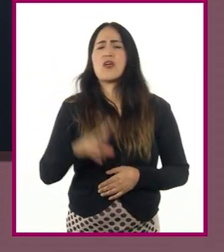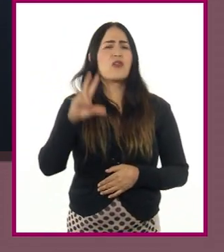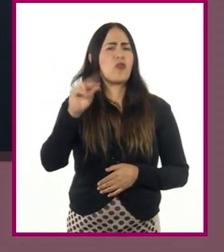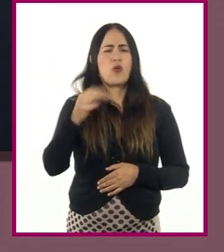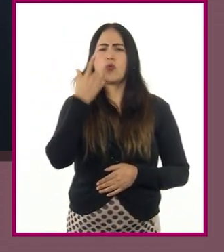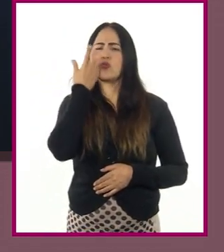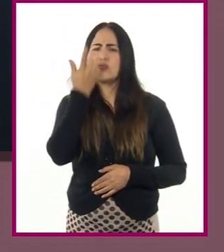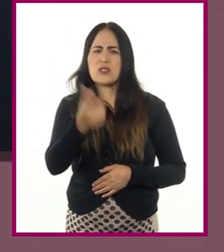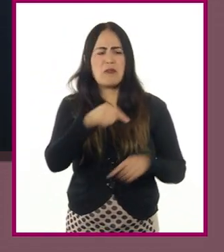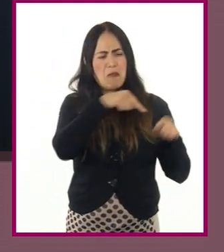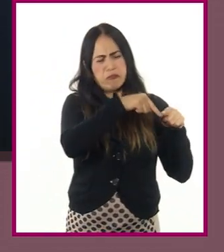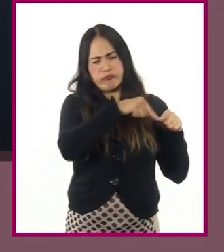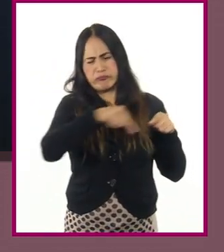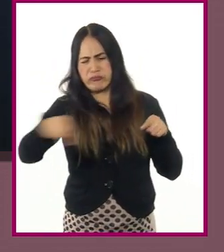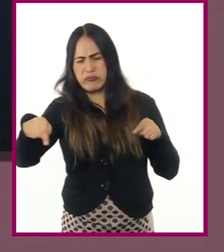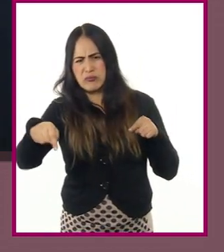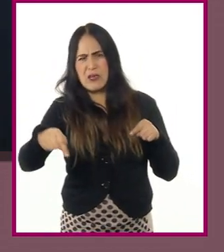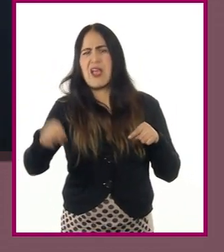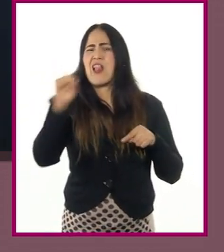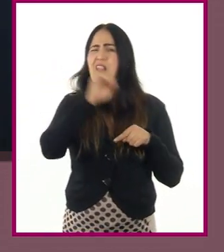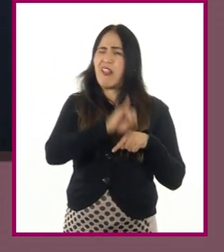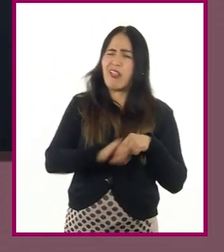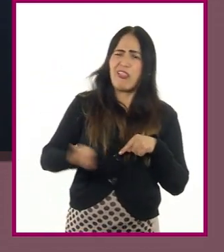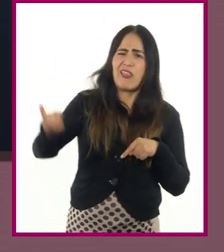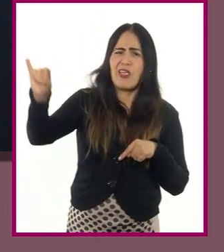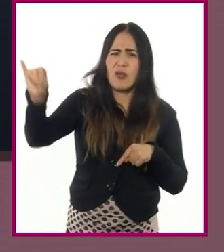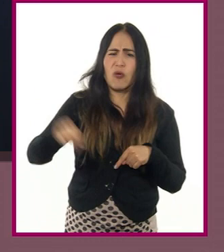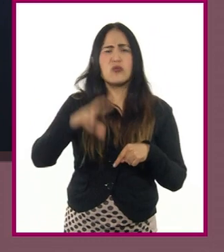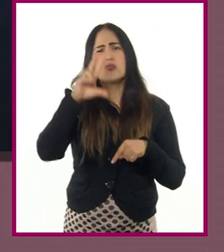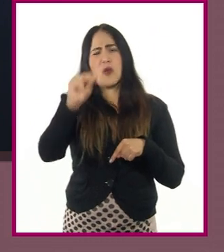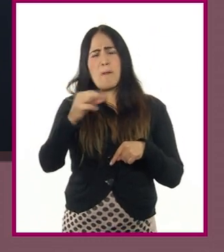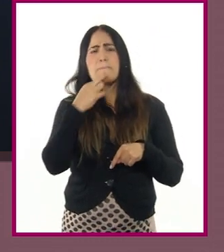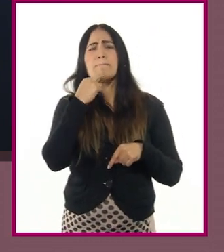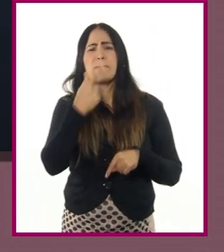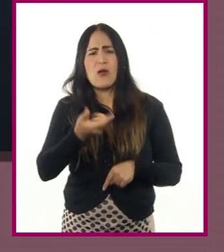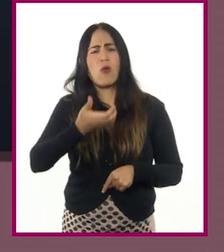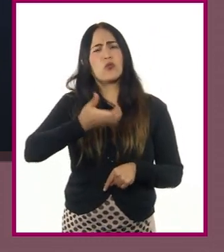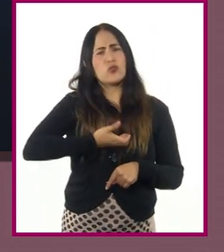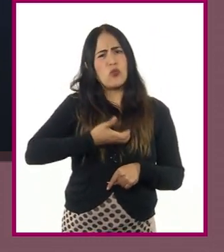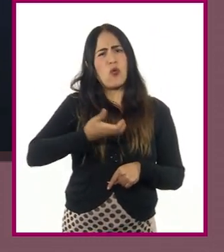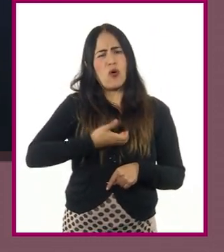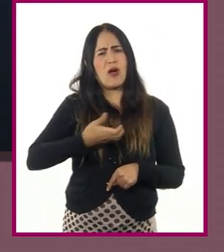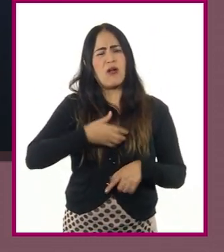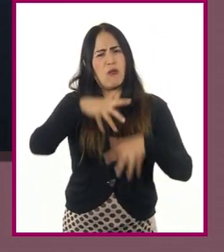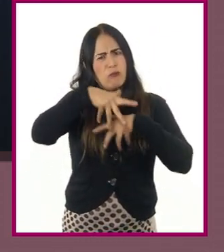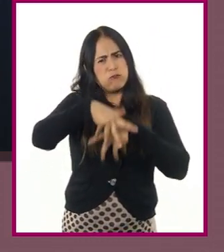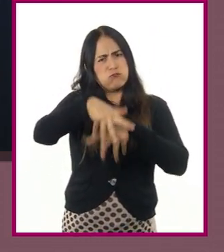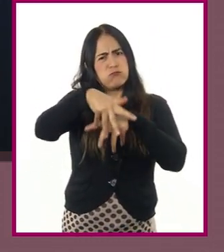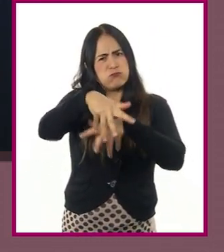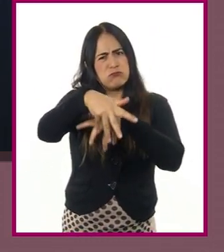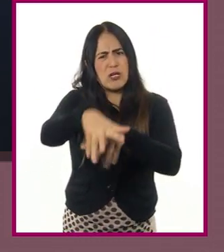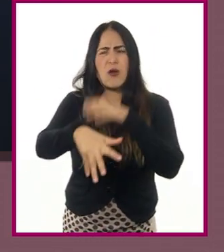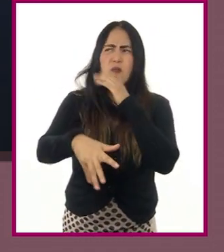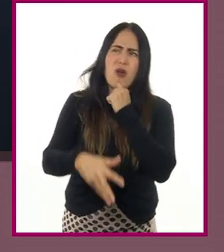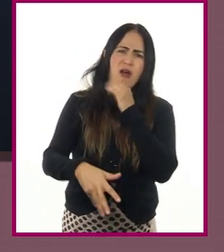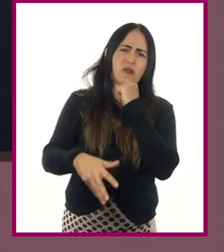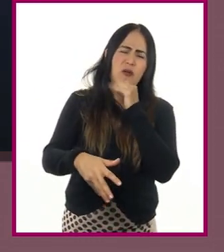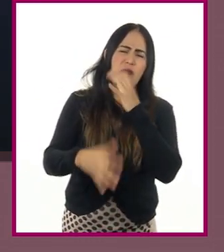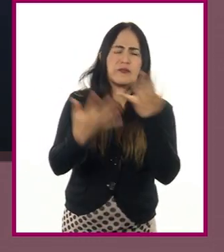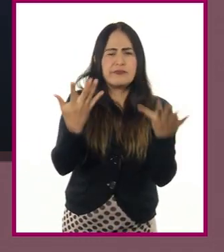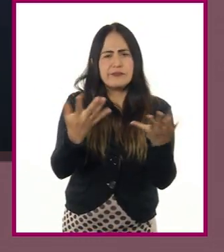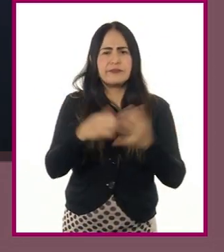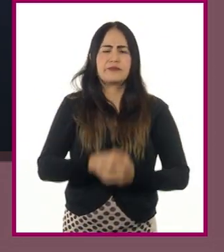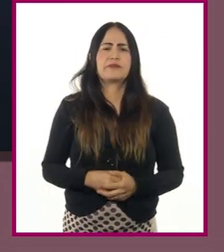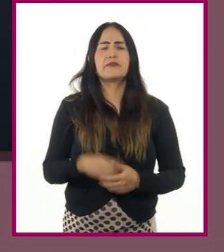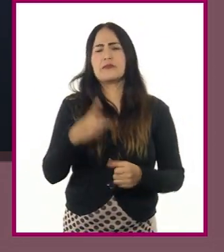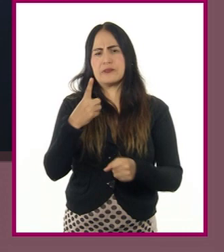decían, ¿qué nos va a pelar si estamos acá en las orillas de la ciudad? Vamos al Zócalo, no, que no se puede, que no sé qué. Entonces, en principio, van de una